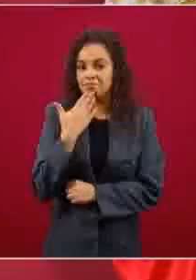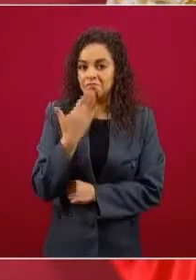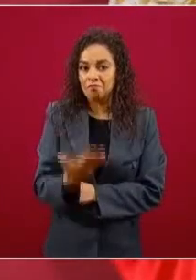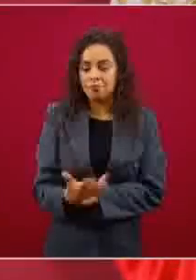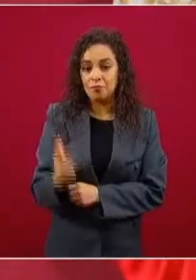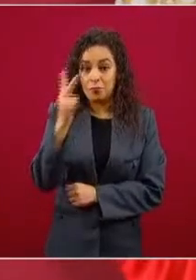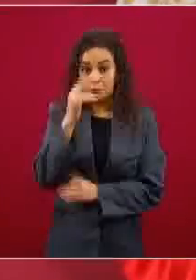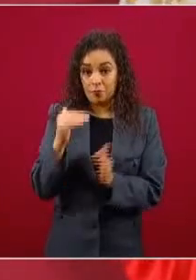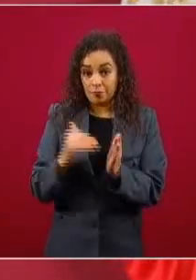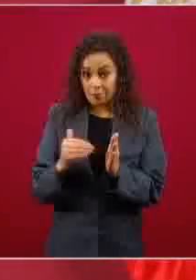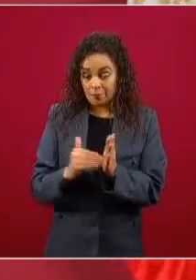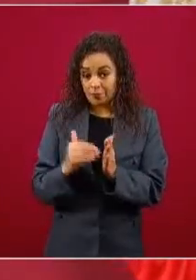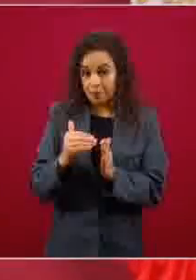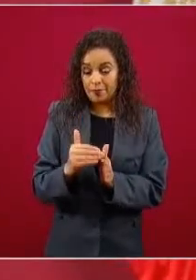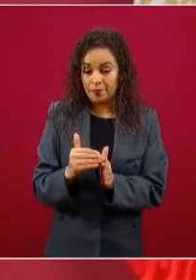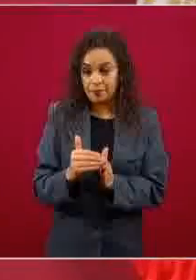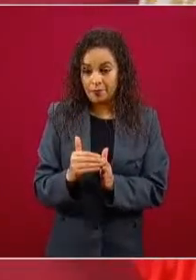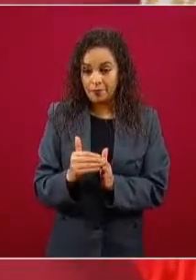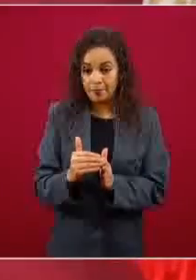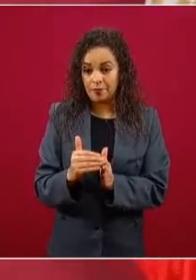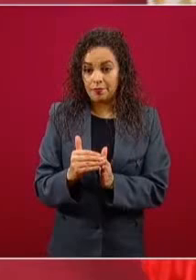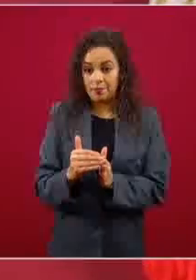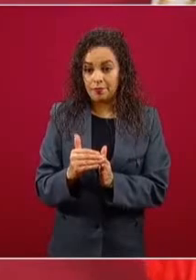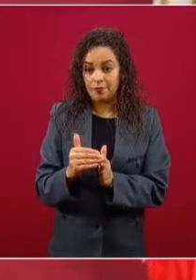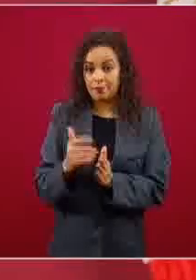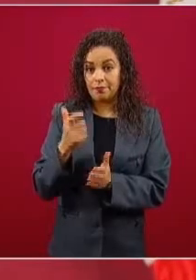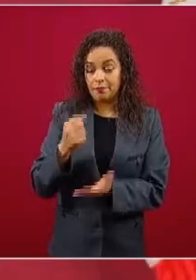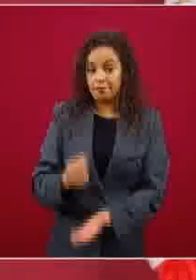del pago de Walmart,